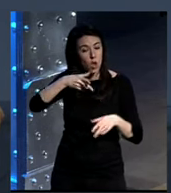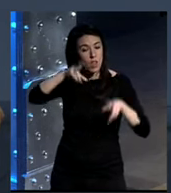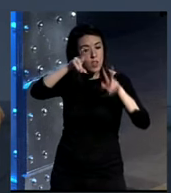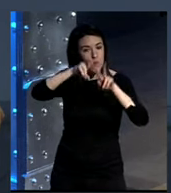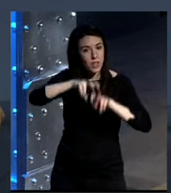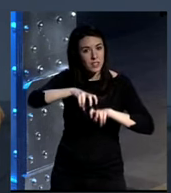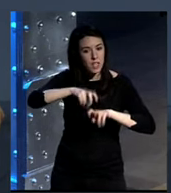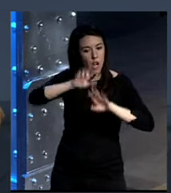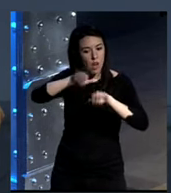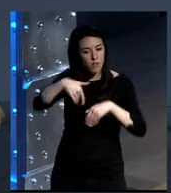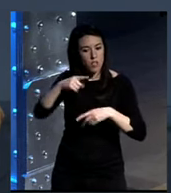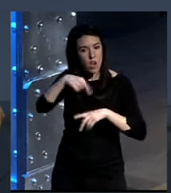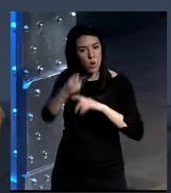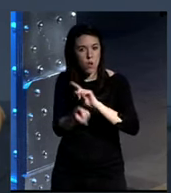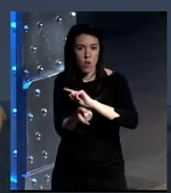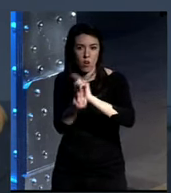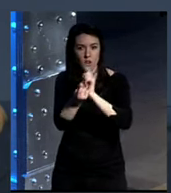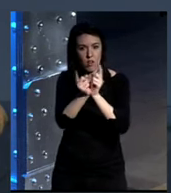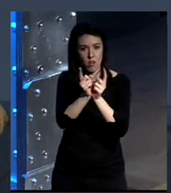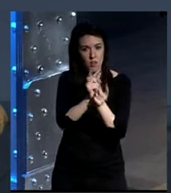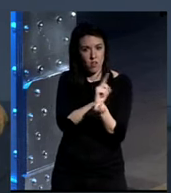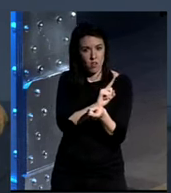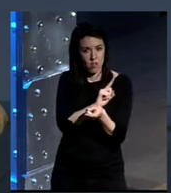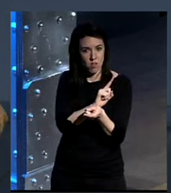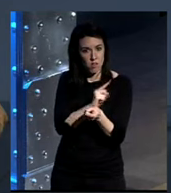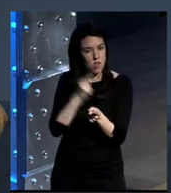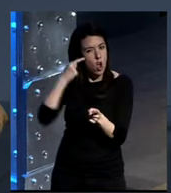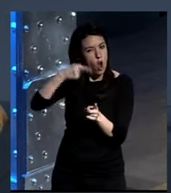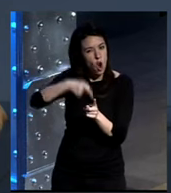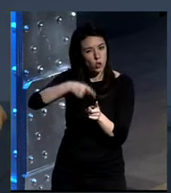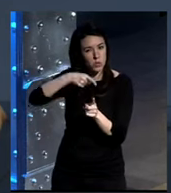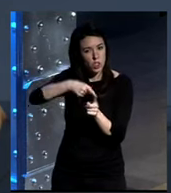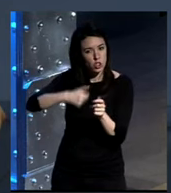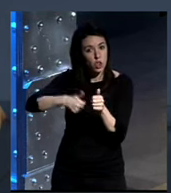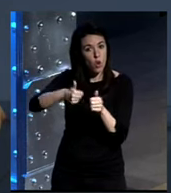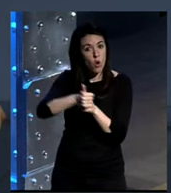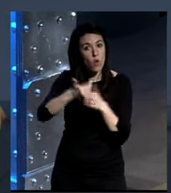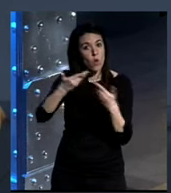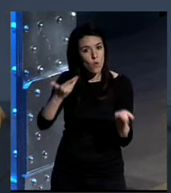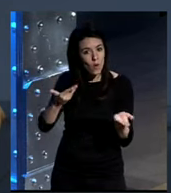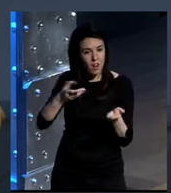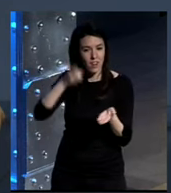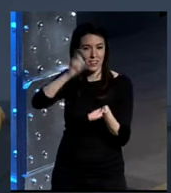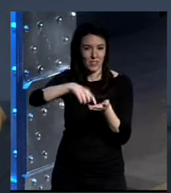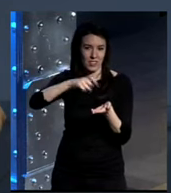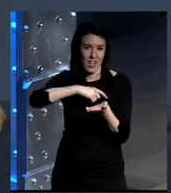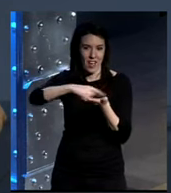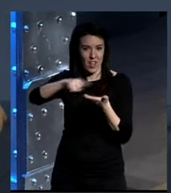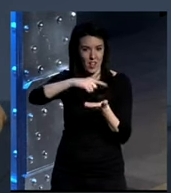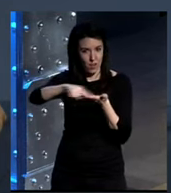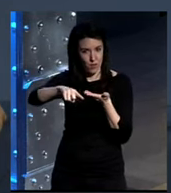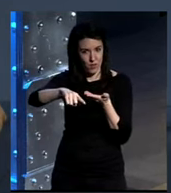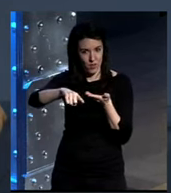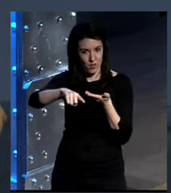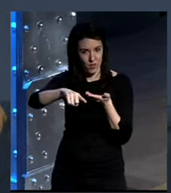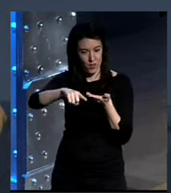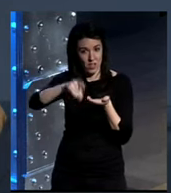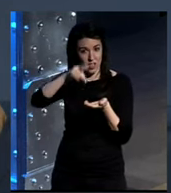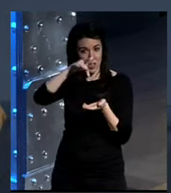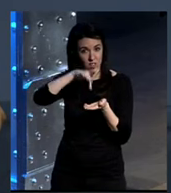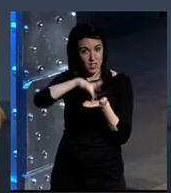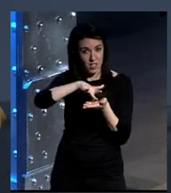que se convertiría en una de sus obsesiones predominantes, el telégrafo, hasta culminar con